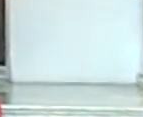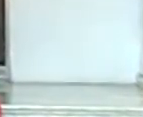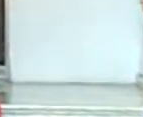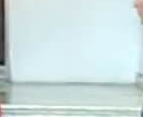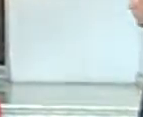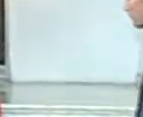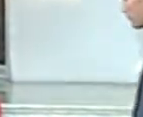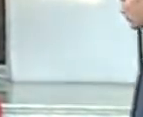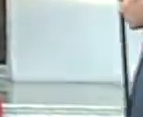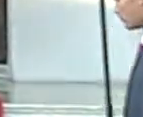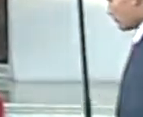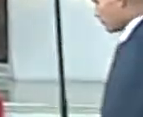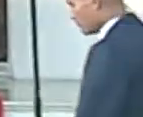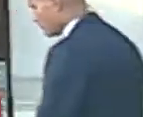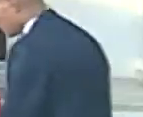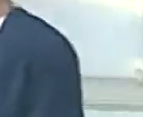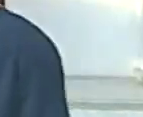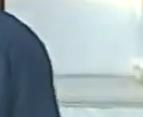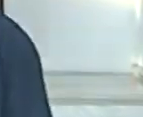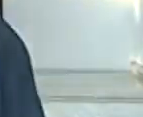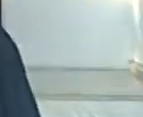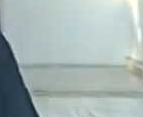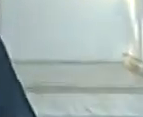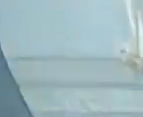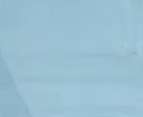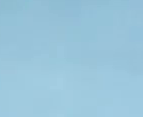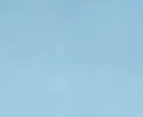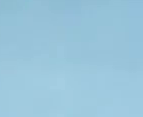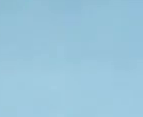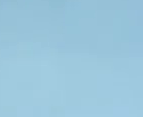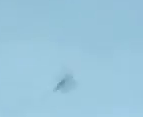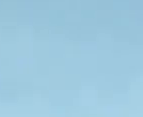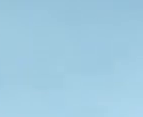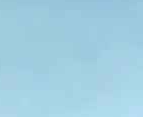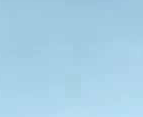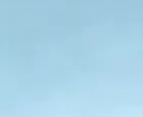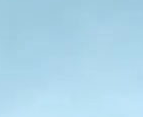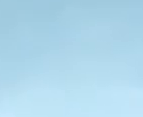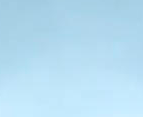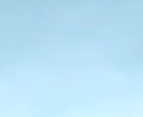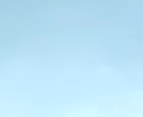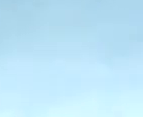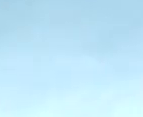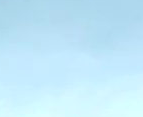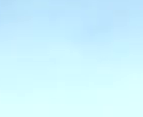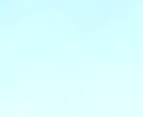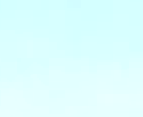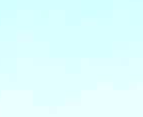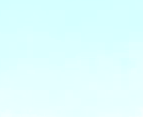declaraciones de las autoridades presentes. De inmediato vamos a escucharlos.